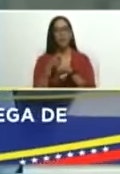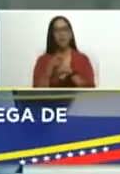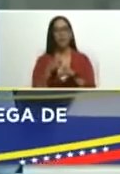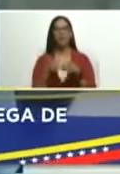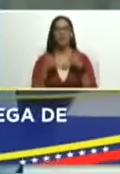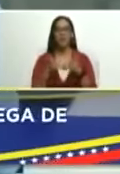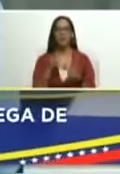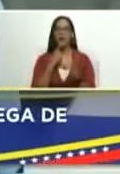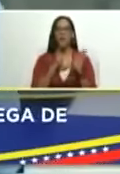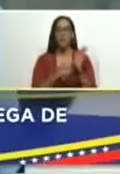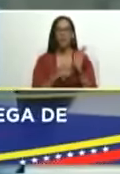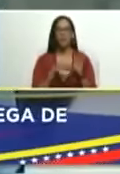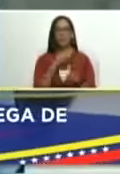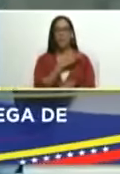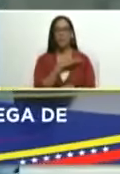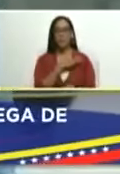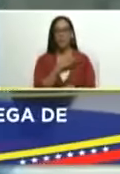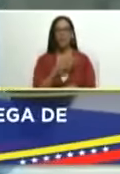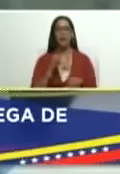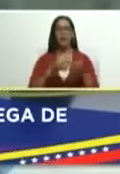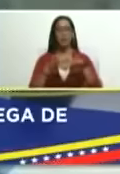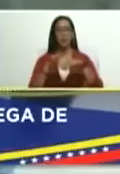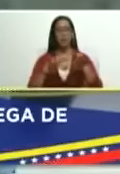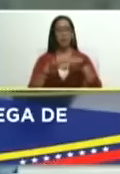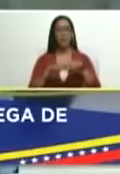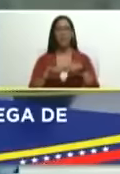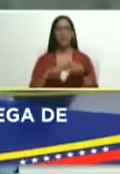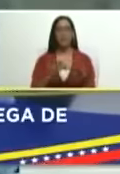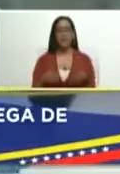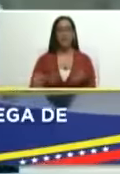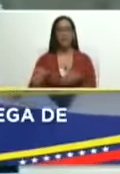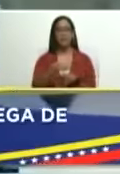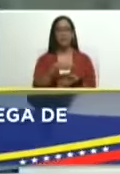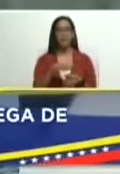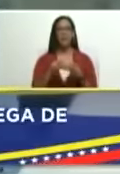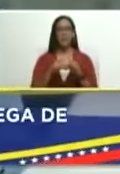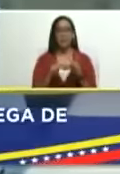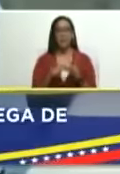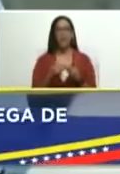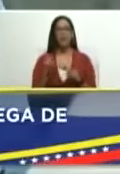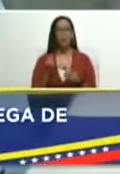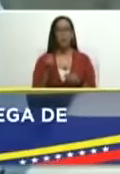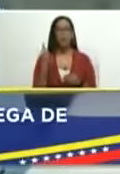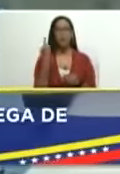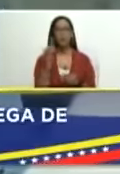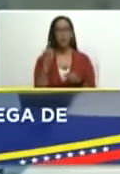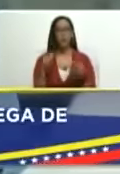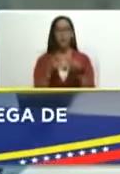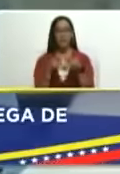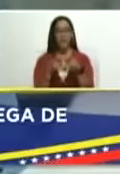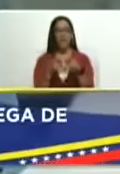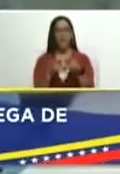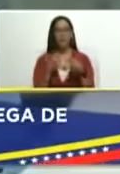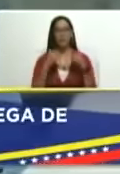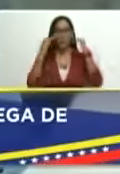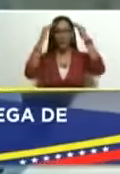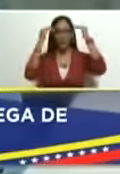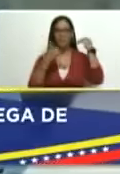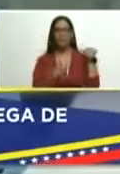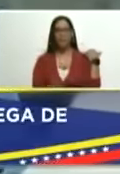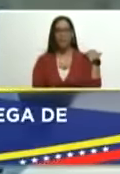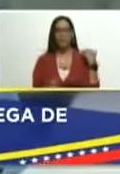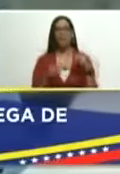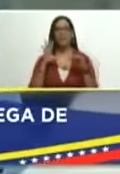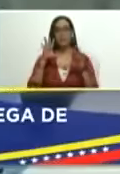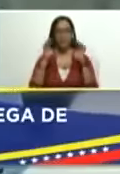ha cumplido la misión en construir este bulevar. Pero como somos un solo equipo, mi comandante presidente, y entendemos la